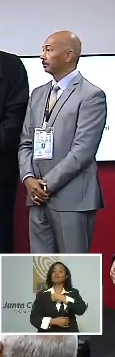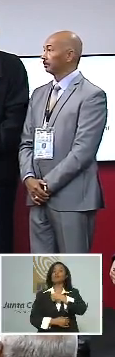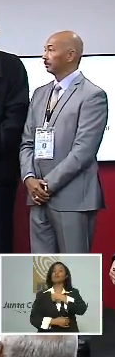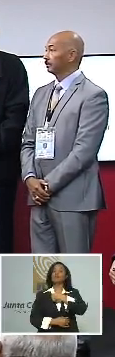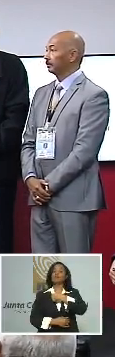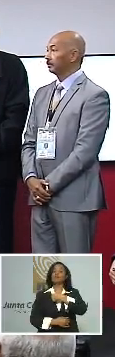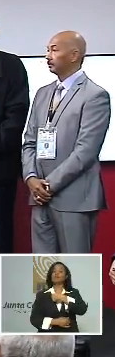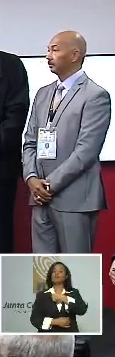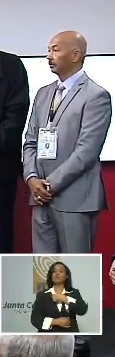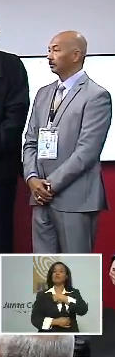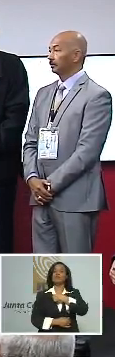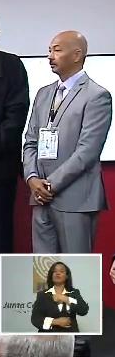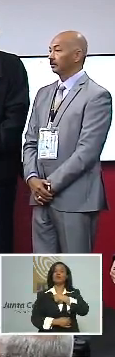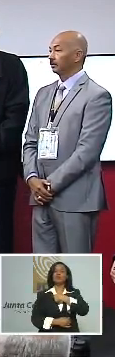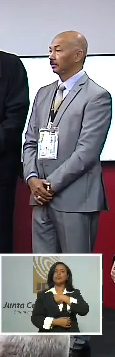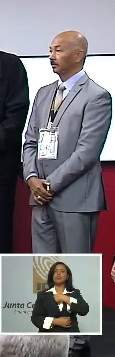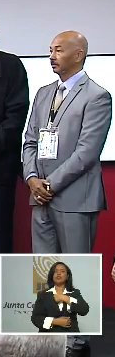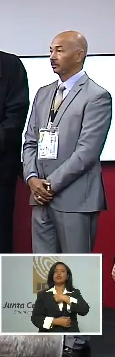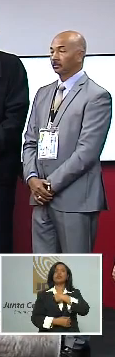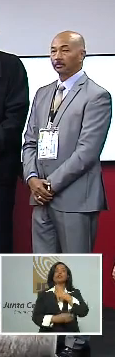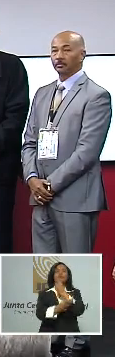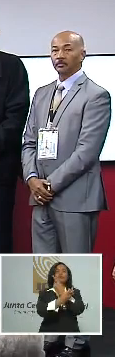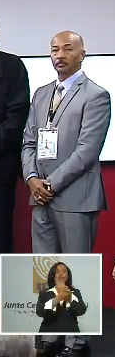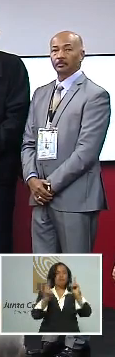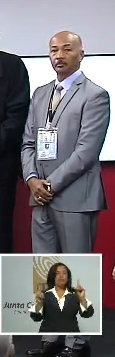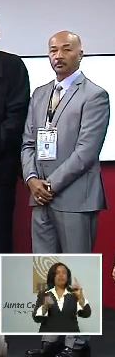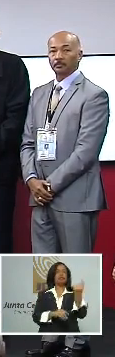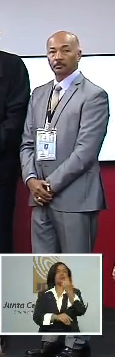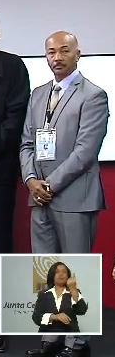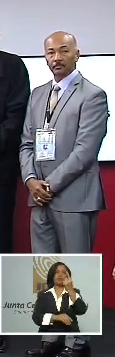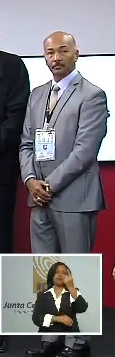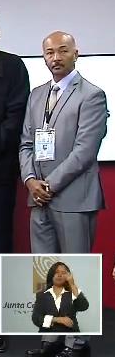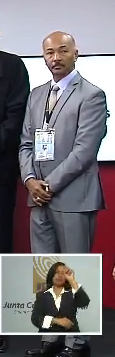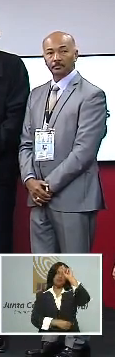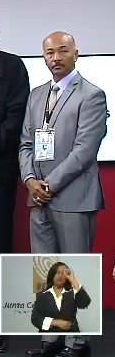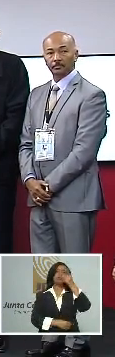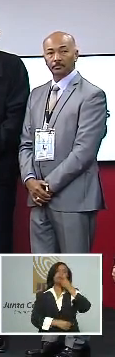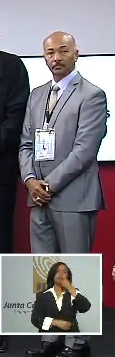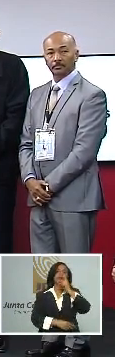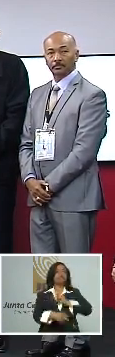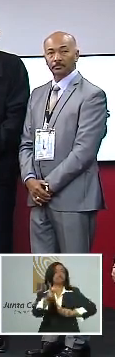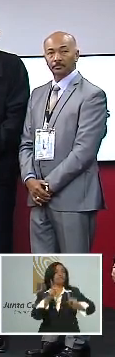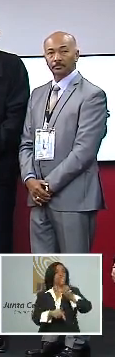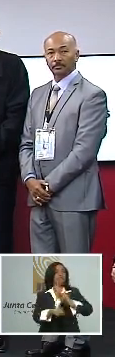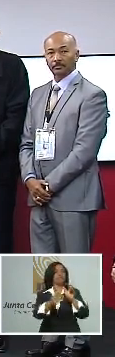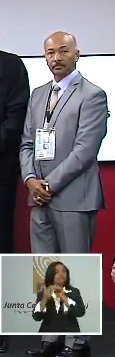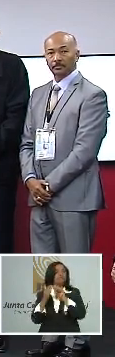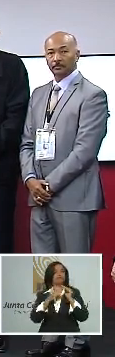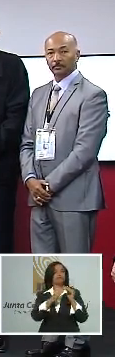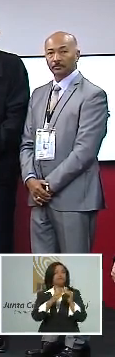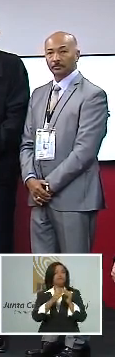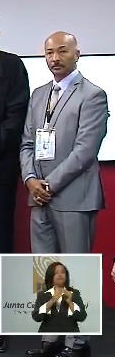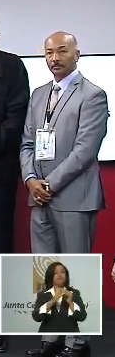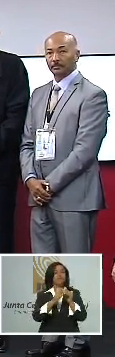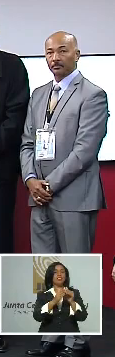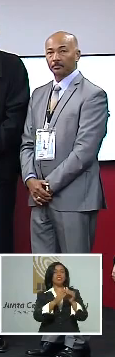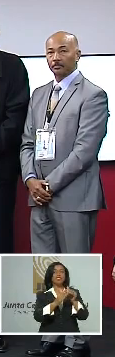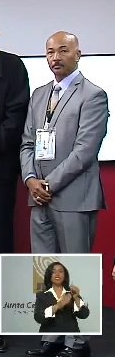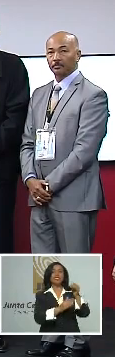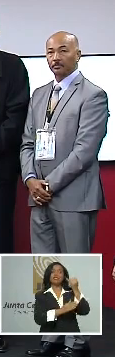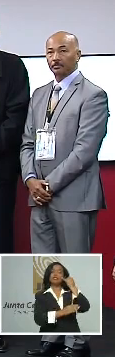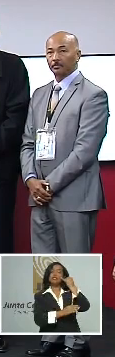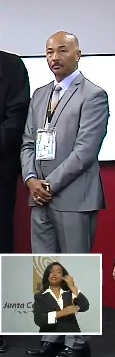favor de la democracia del pueblo dominicano. Y por eso, si el pueblo elige